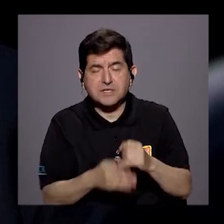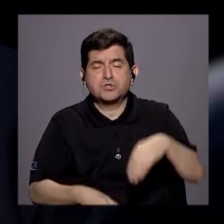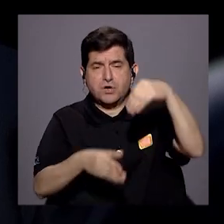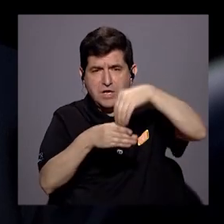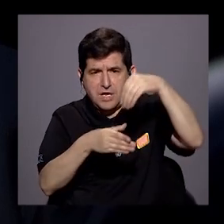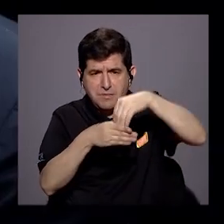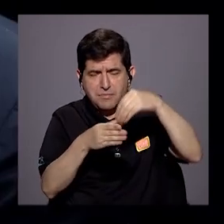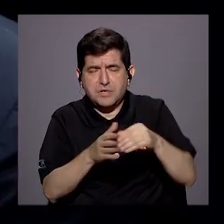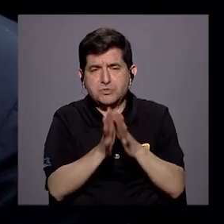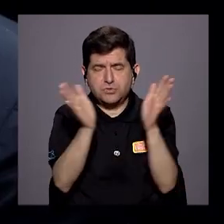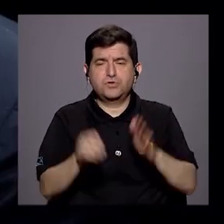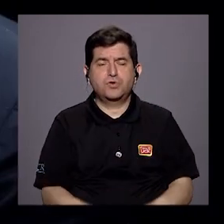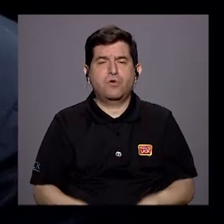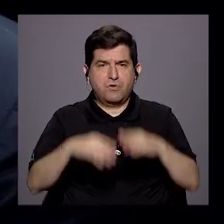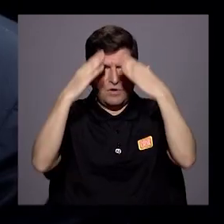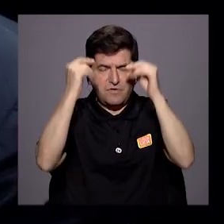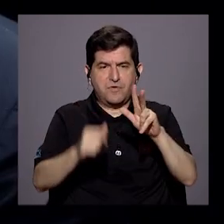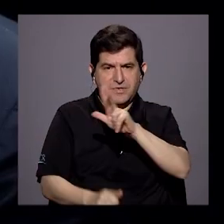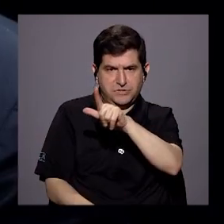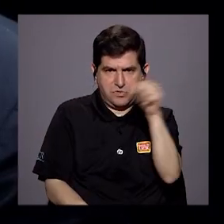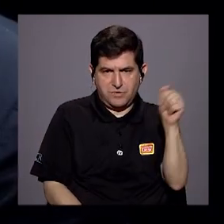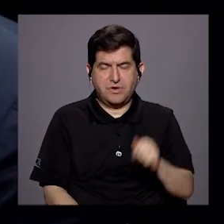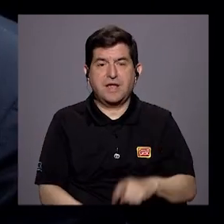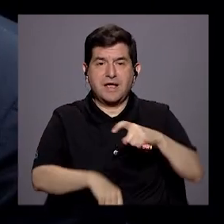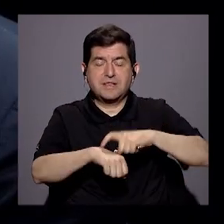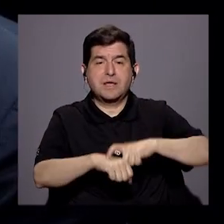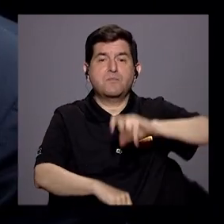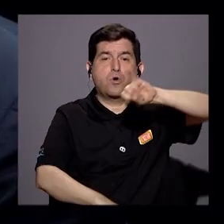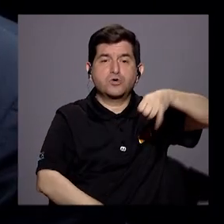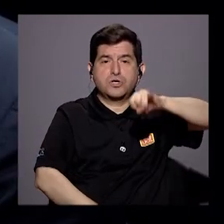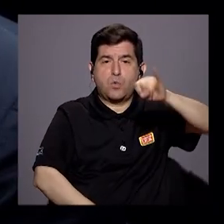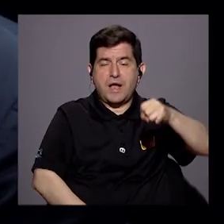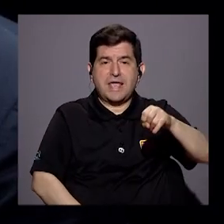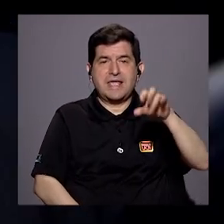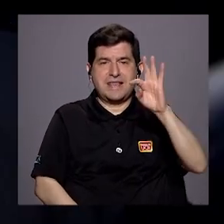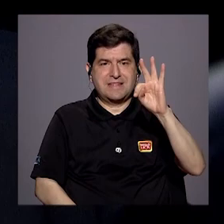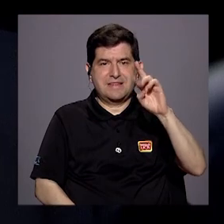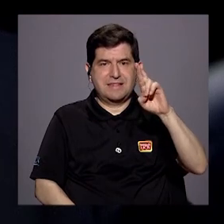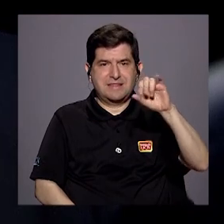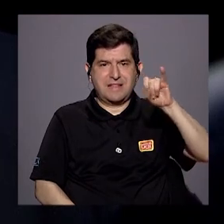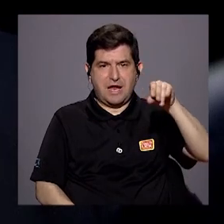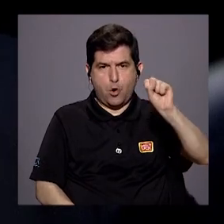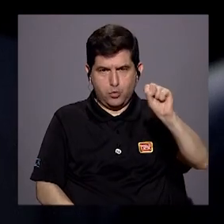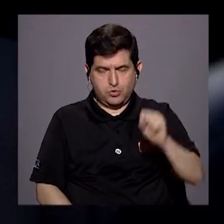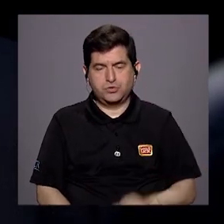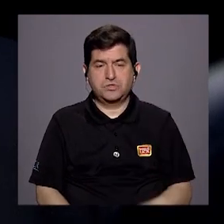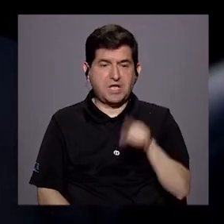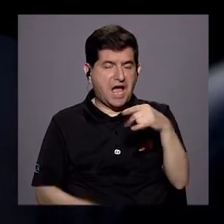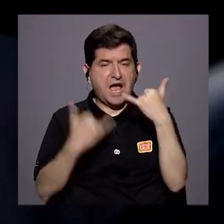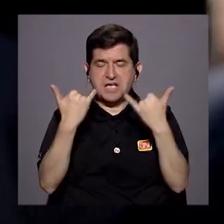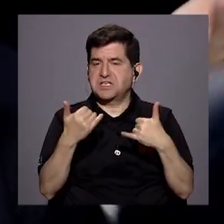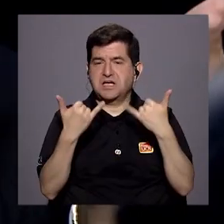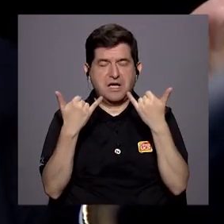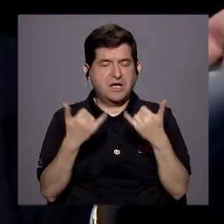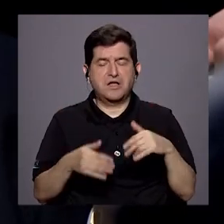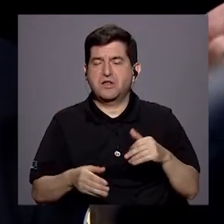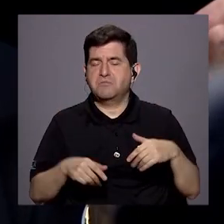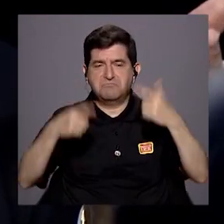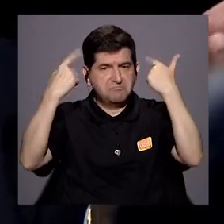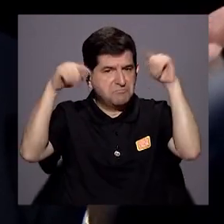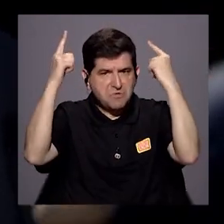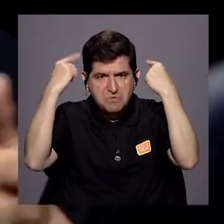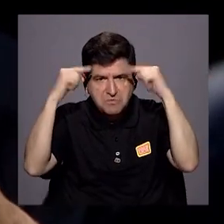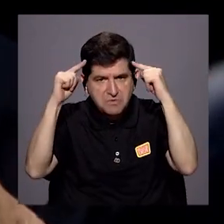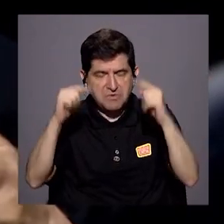inversión pública con reportes trimestrales que existían en el tiempo según trabajos con iberia director de planificación y que dejaron de existir